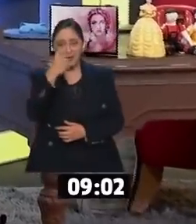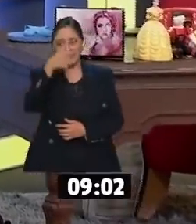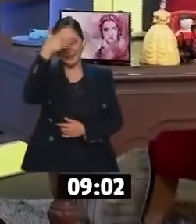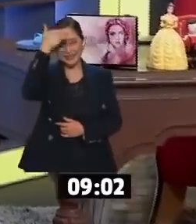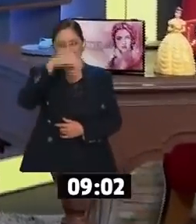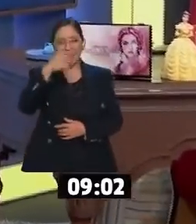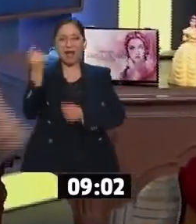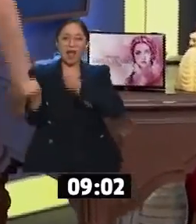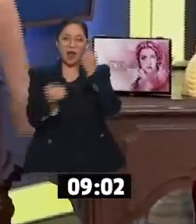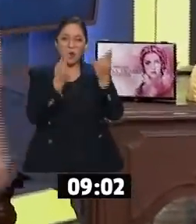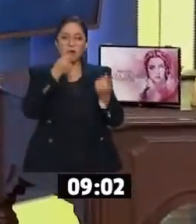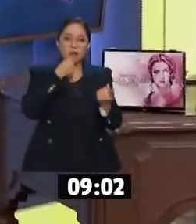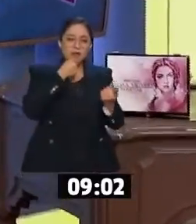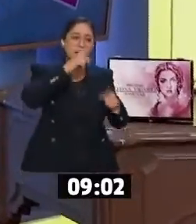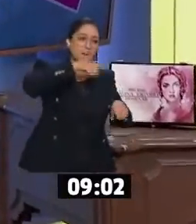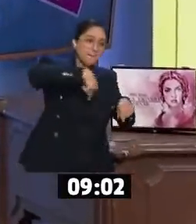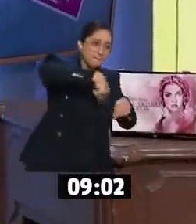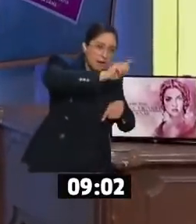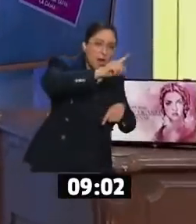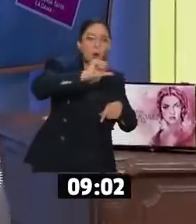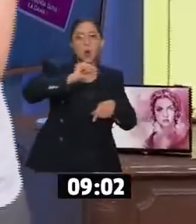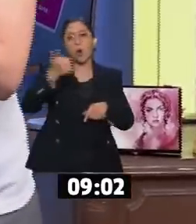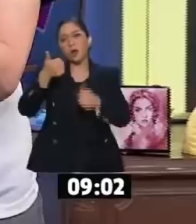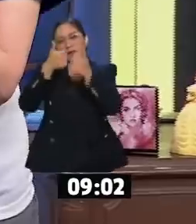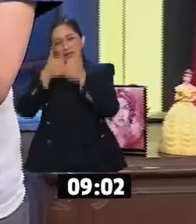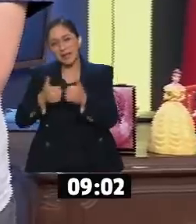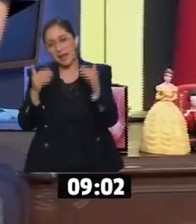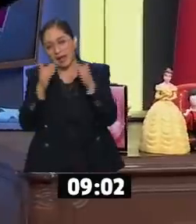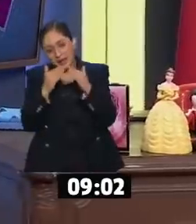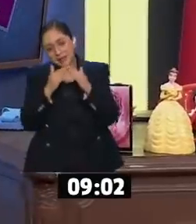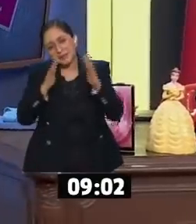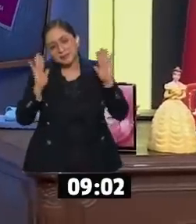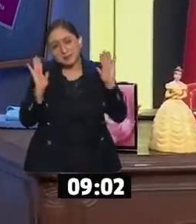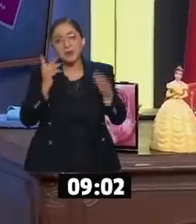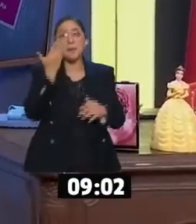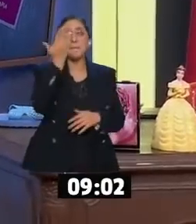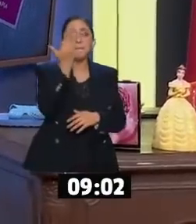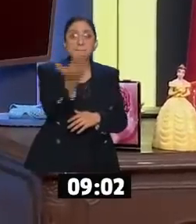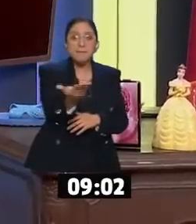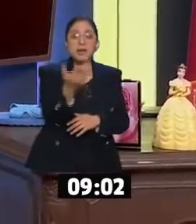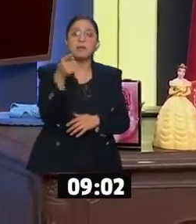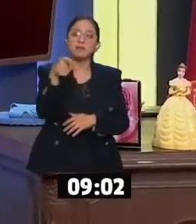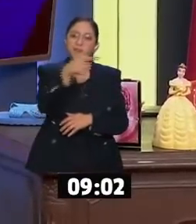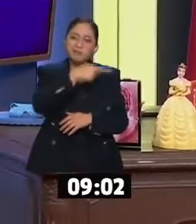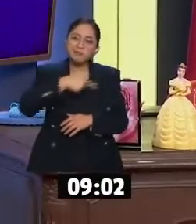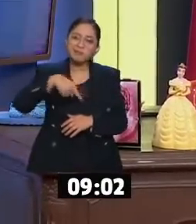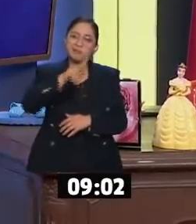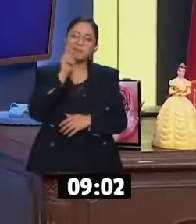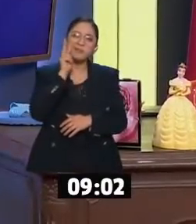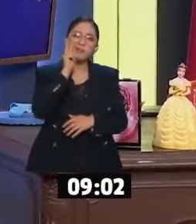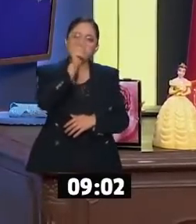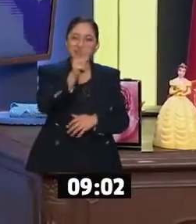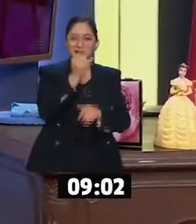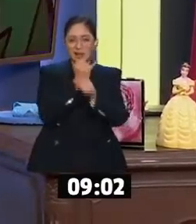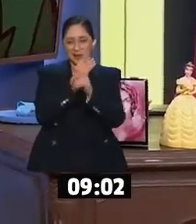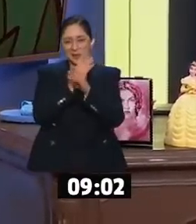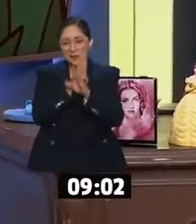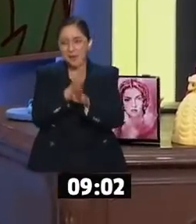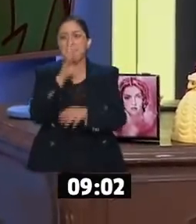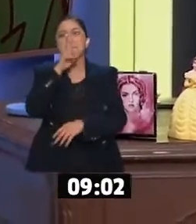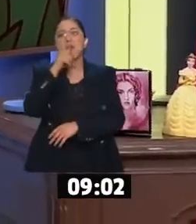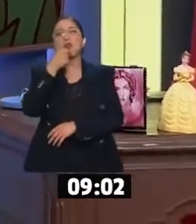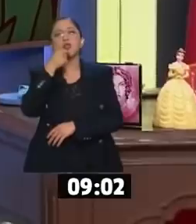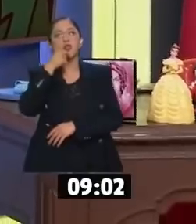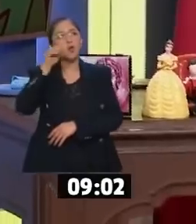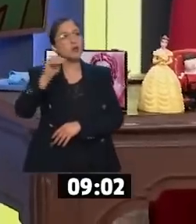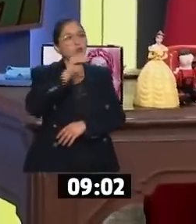a otros no, y así, les recomendamos discreción de los padres. Por favor, váyanse ahorita a la Por eso luego